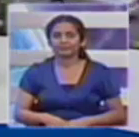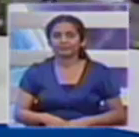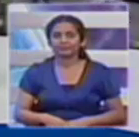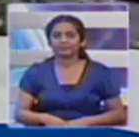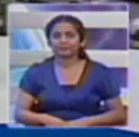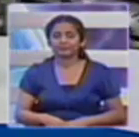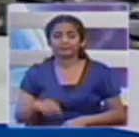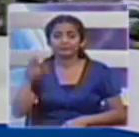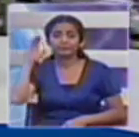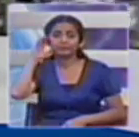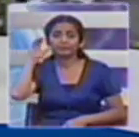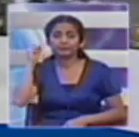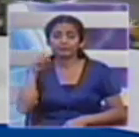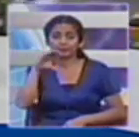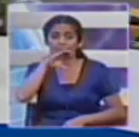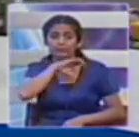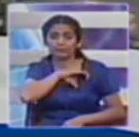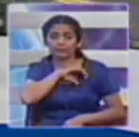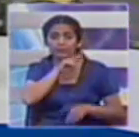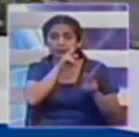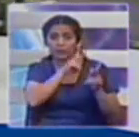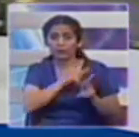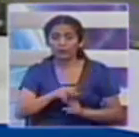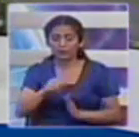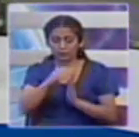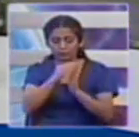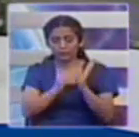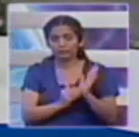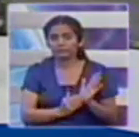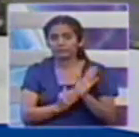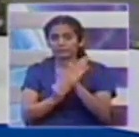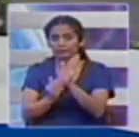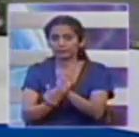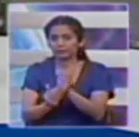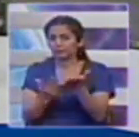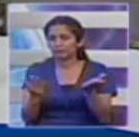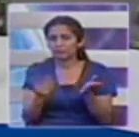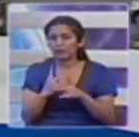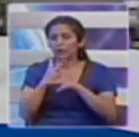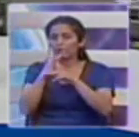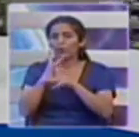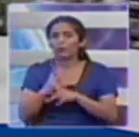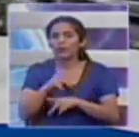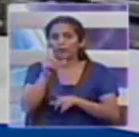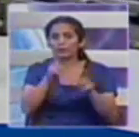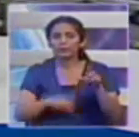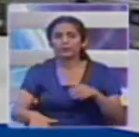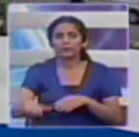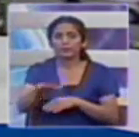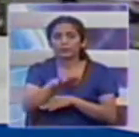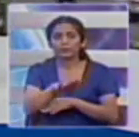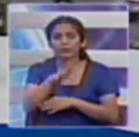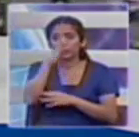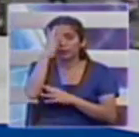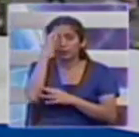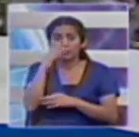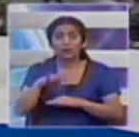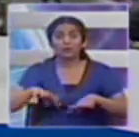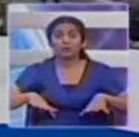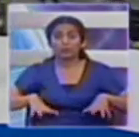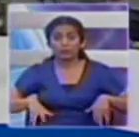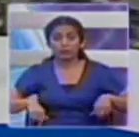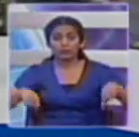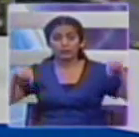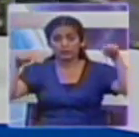El municipio de Cuenca presentó el plan denominado Seguridad y Convivencia Ciudadana, con el que se pretende reducir el índice de hechos delictivos